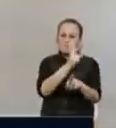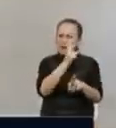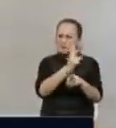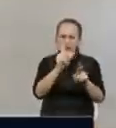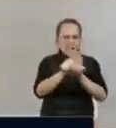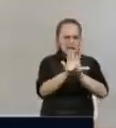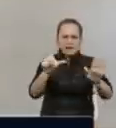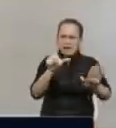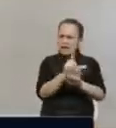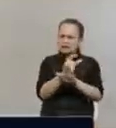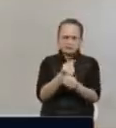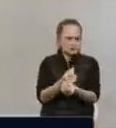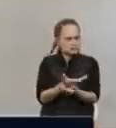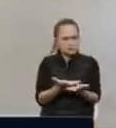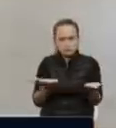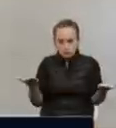todas,